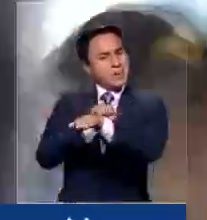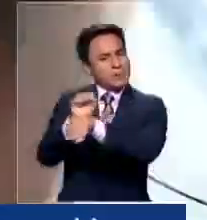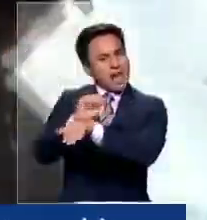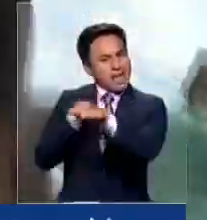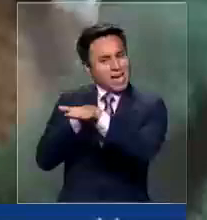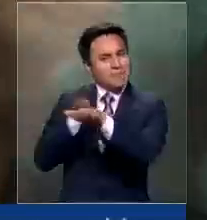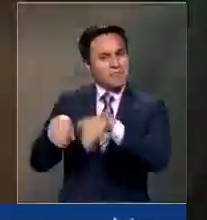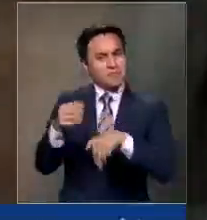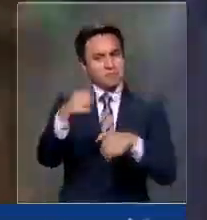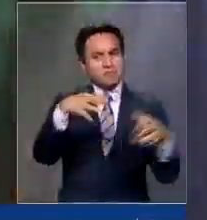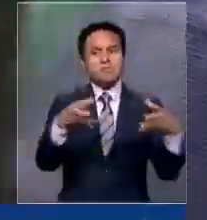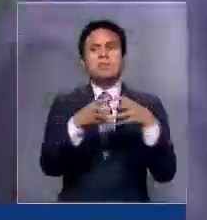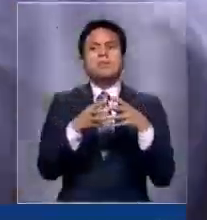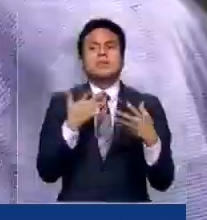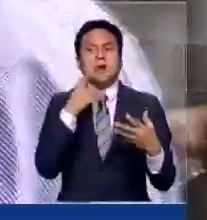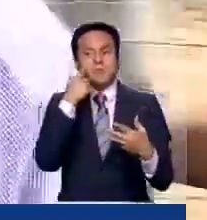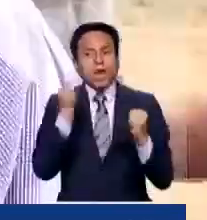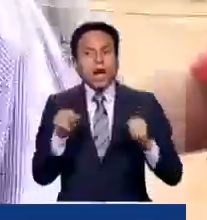playa